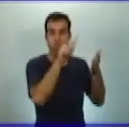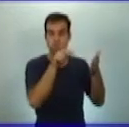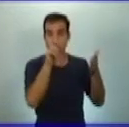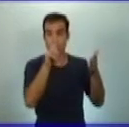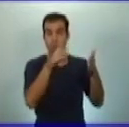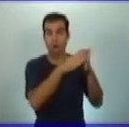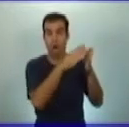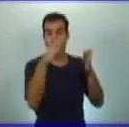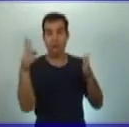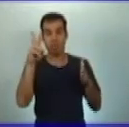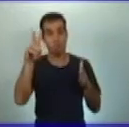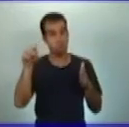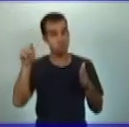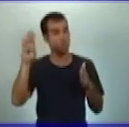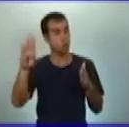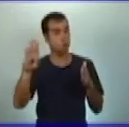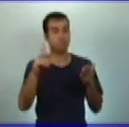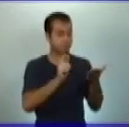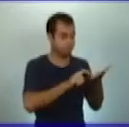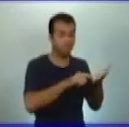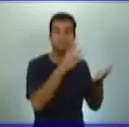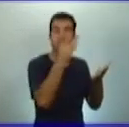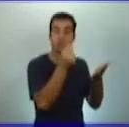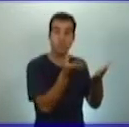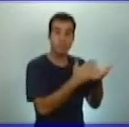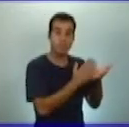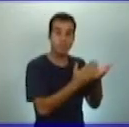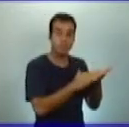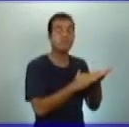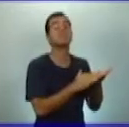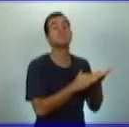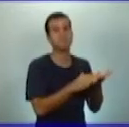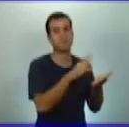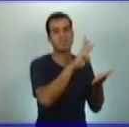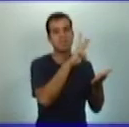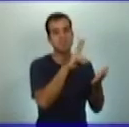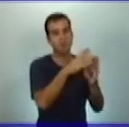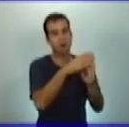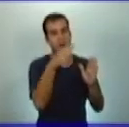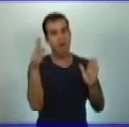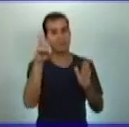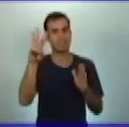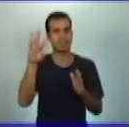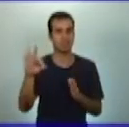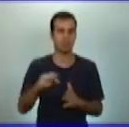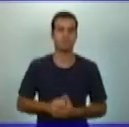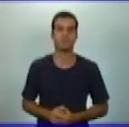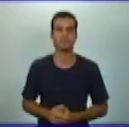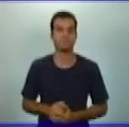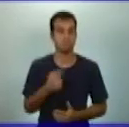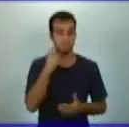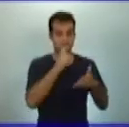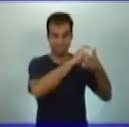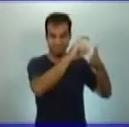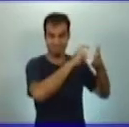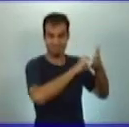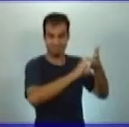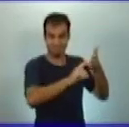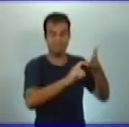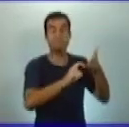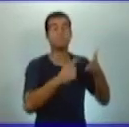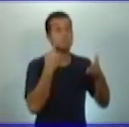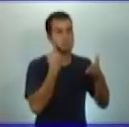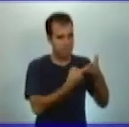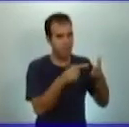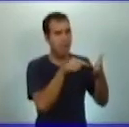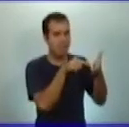el 2.4 de las páginas, desde la 32 hasta la 38. Ahí en esos epígrafes ustedes van a encontrar este contenido que hemos abordado.